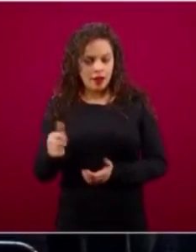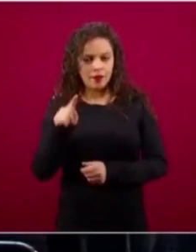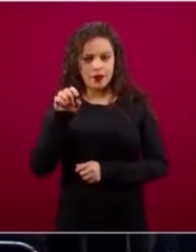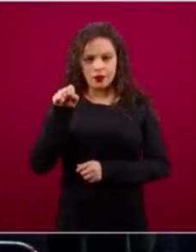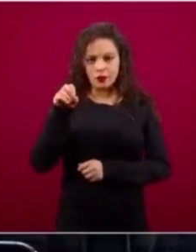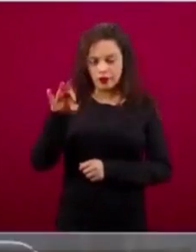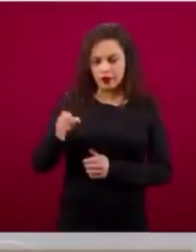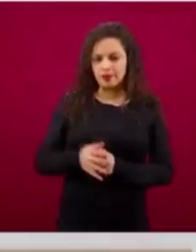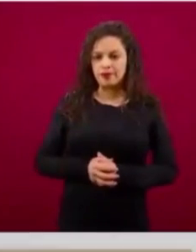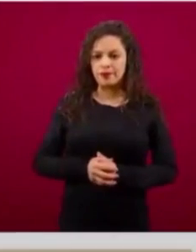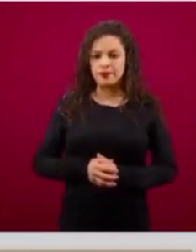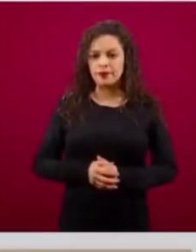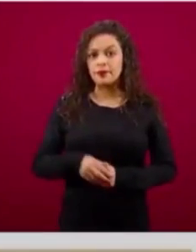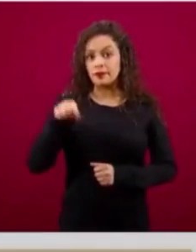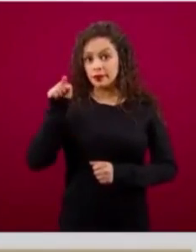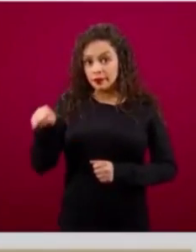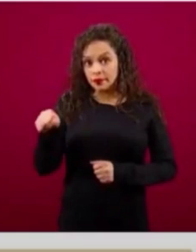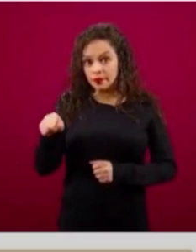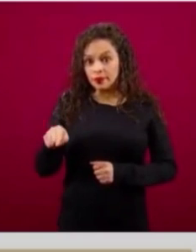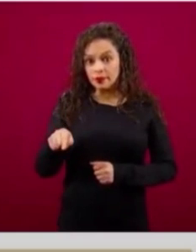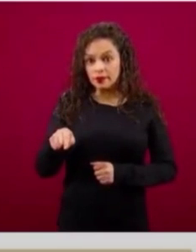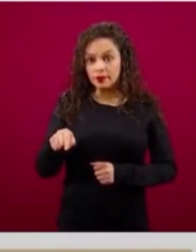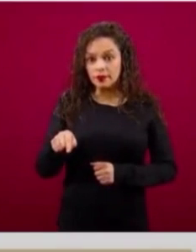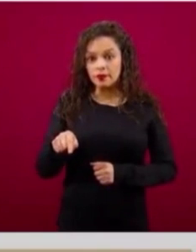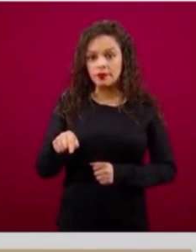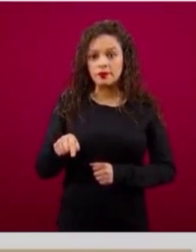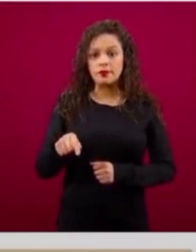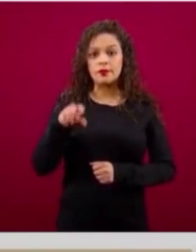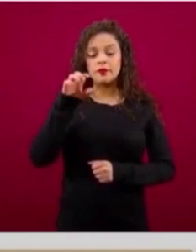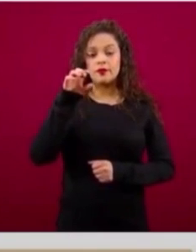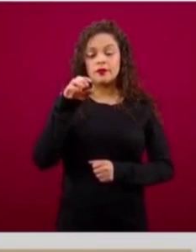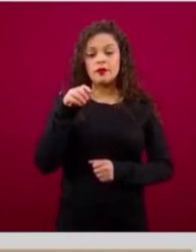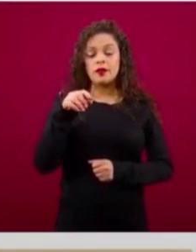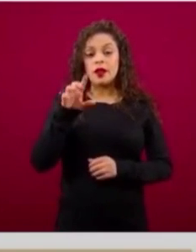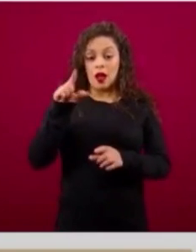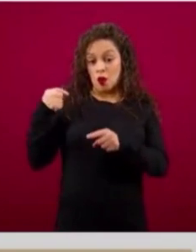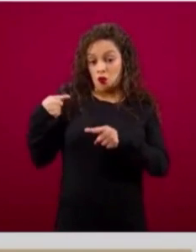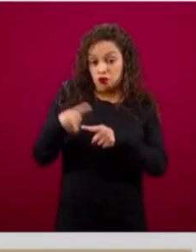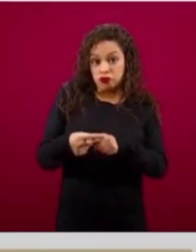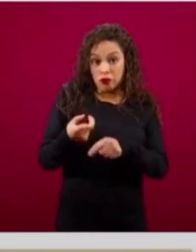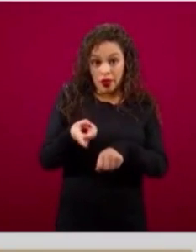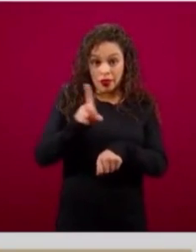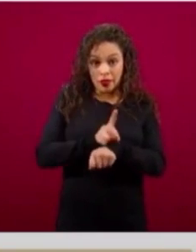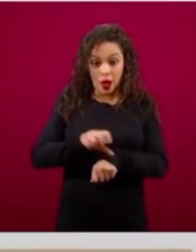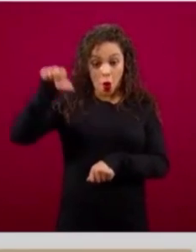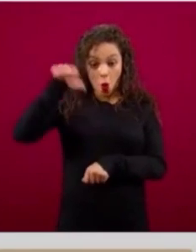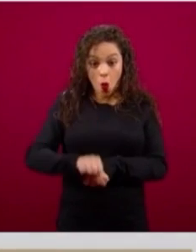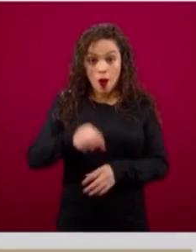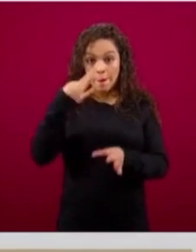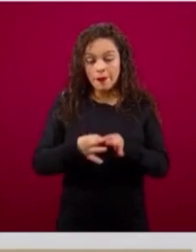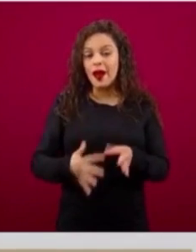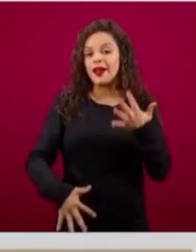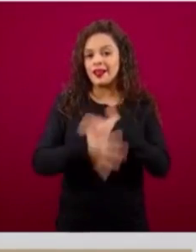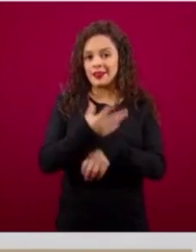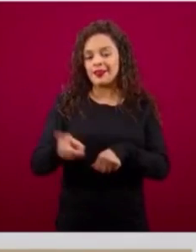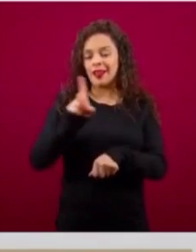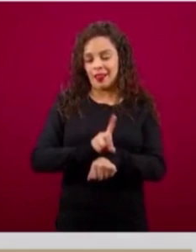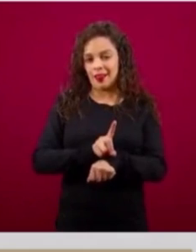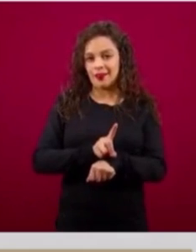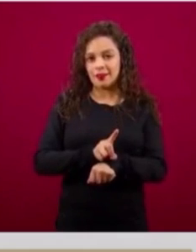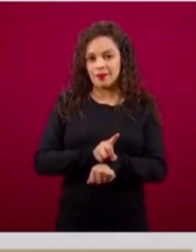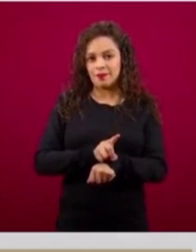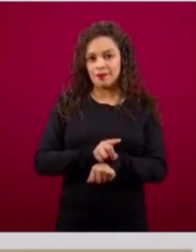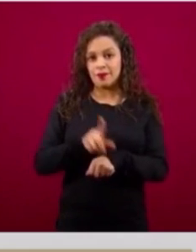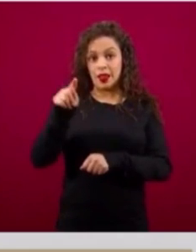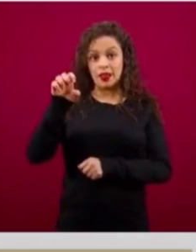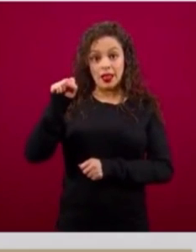créditos que se han depositado en los últimos 15 días porque hoy estamos cumpliendo justamente 15 días esto que hace la que